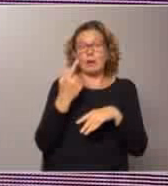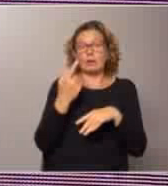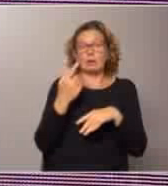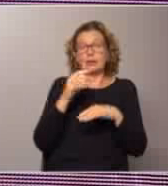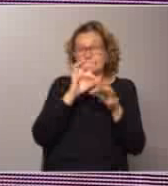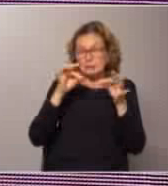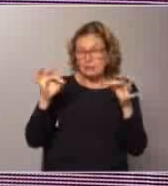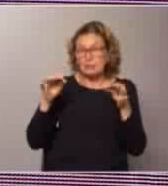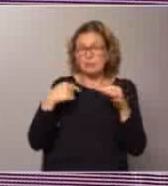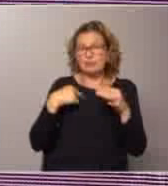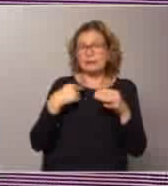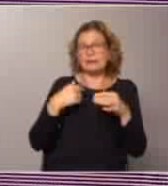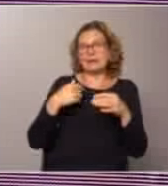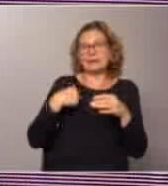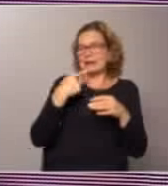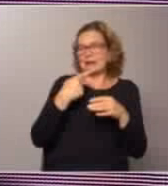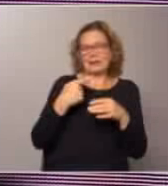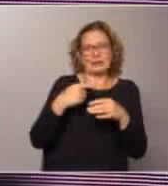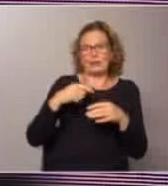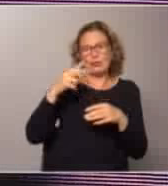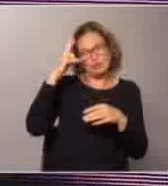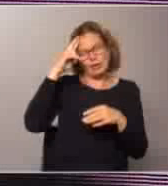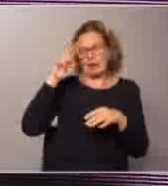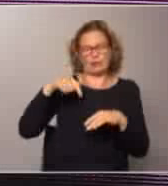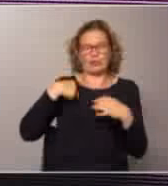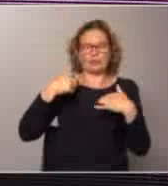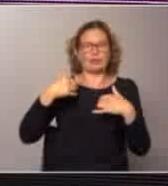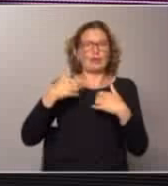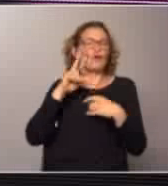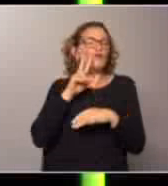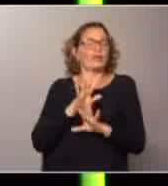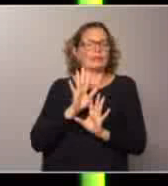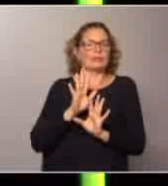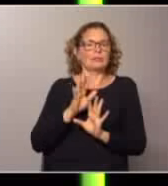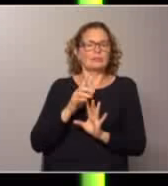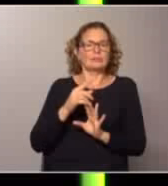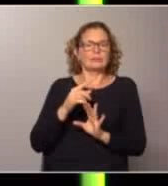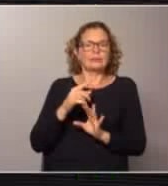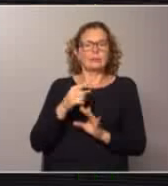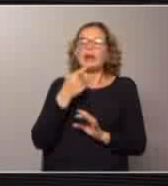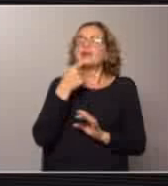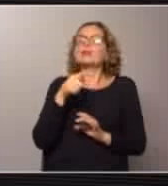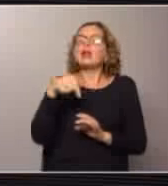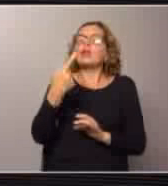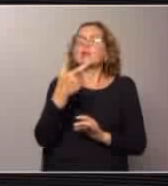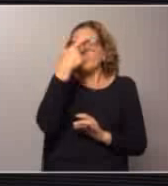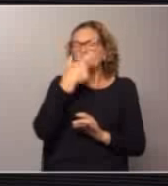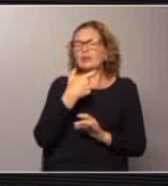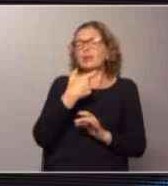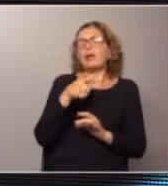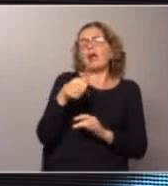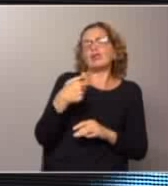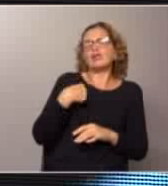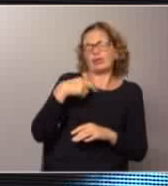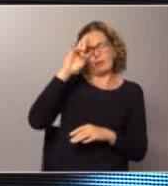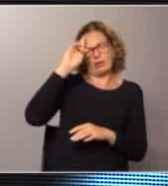porque tenés tantas ganas de tener razón que no lo ves entonces para reflejar la cara a los demás que botellas razón bueno pone l